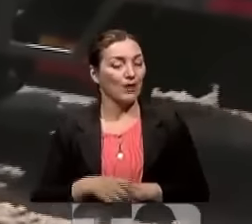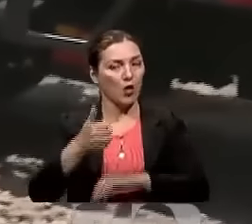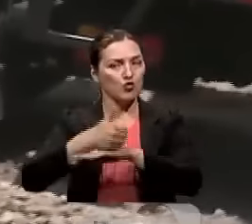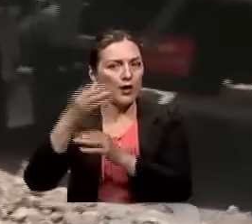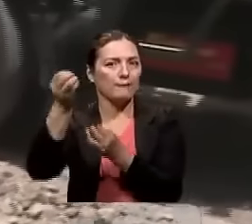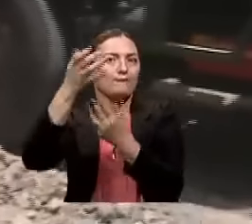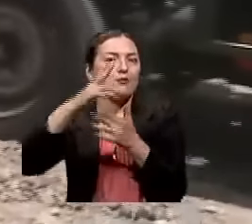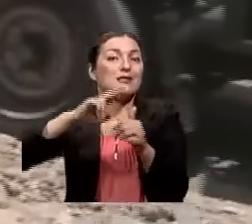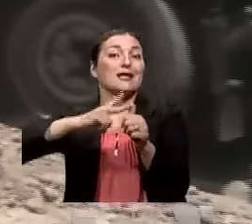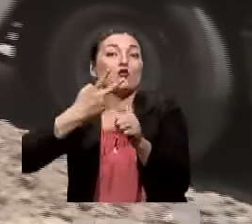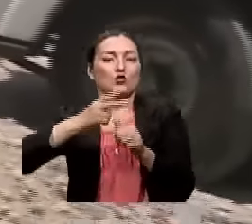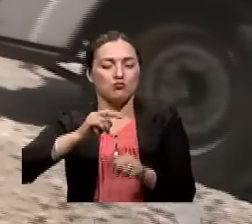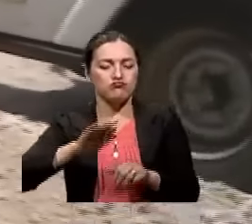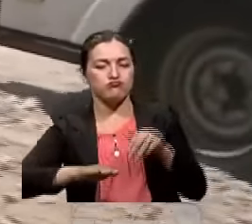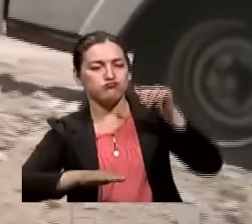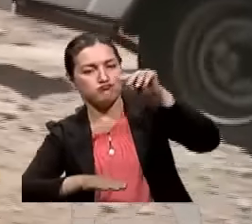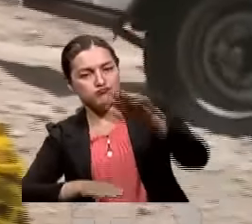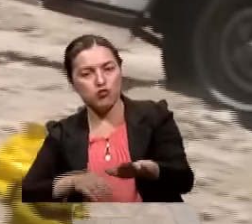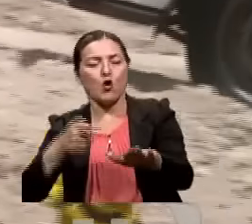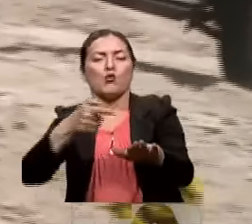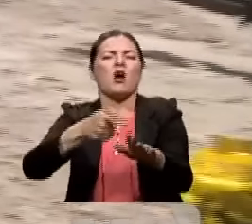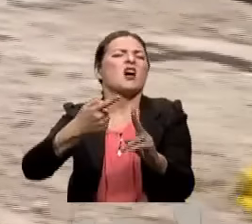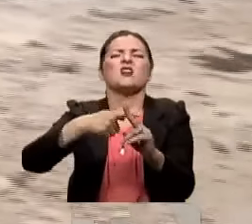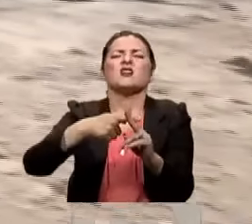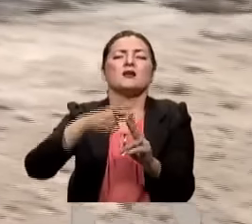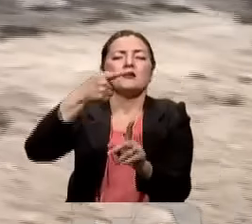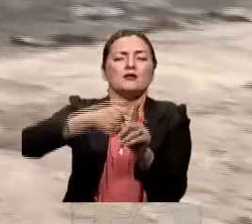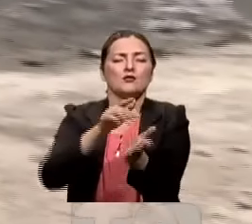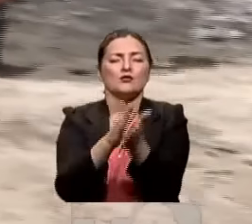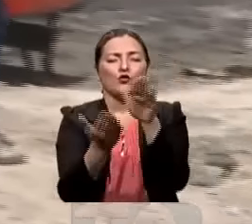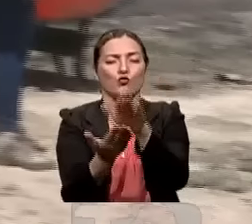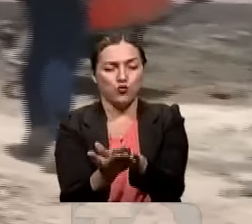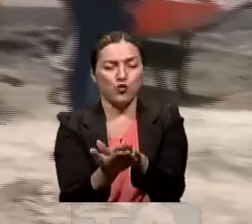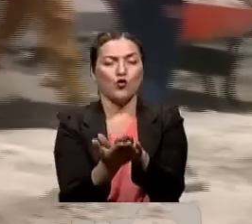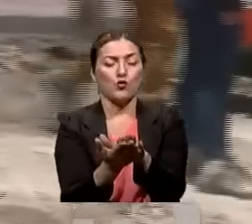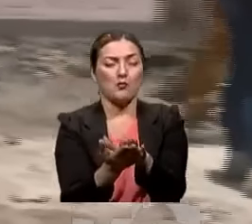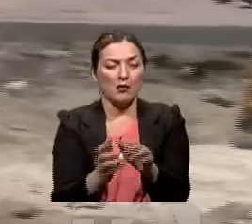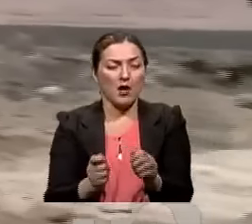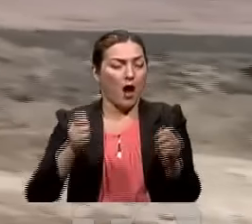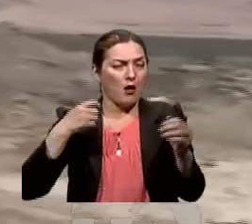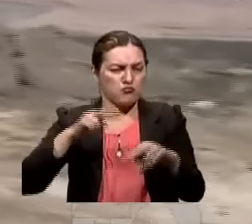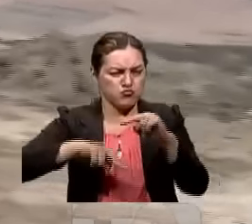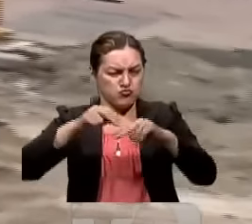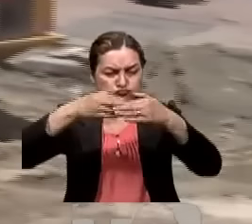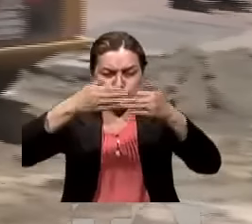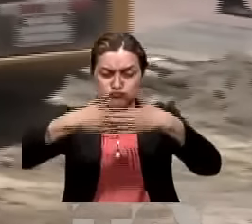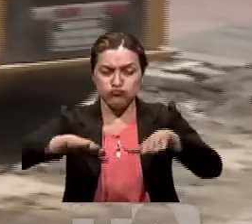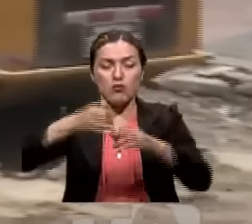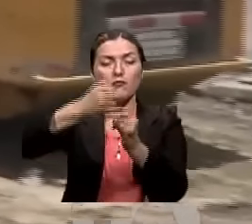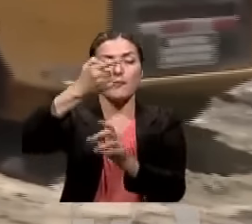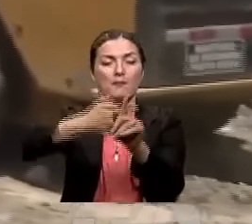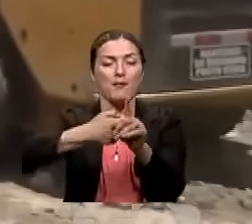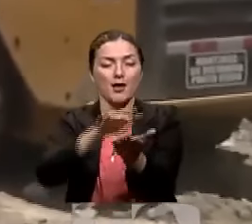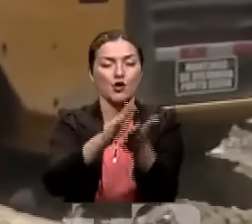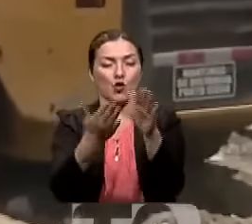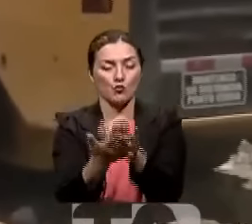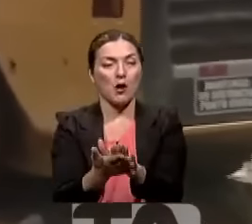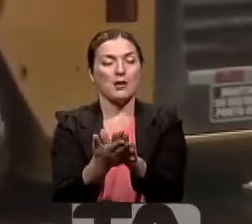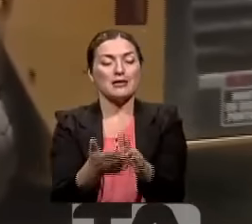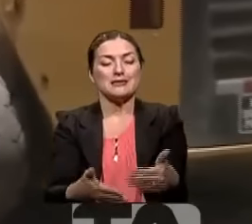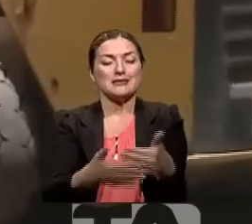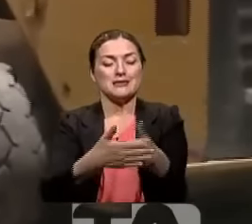hay una segunda fase, la cual iniciará en noviembre y se prevé que se entregue a finales de noviembre. Aquí el cierre